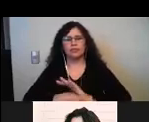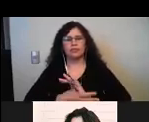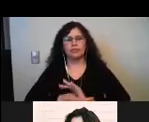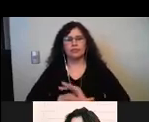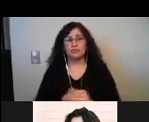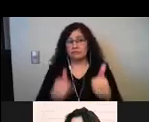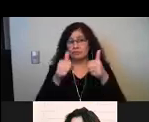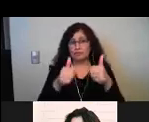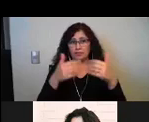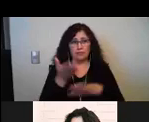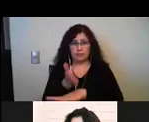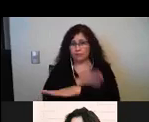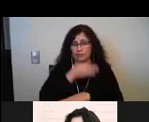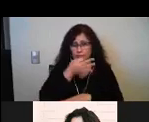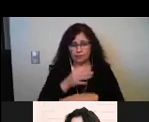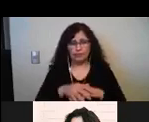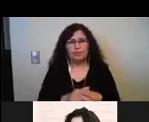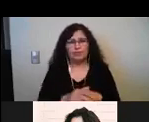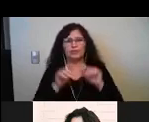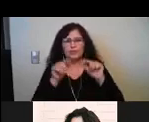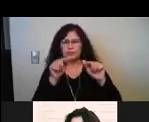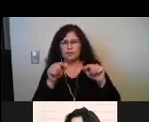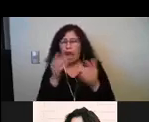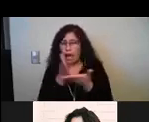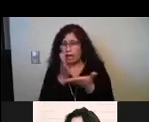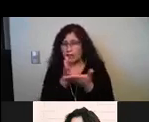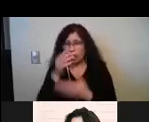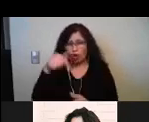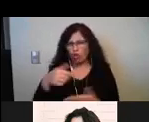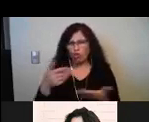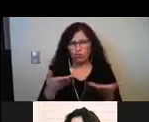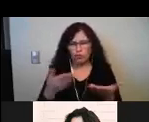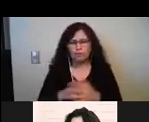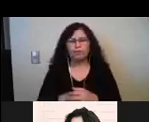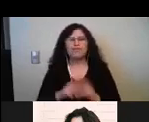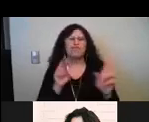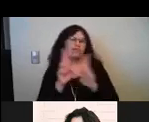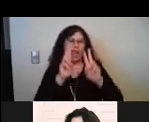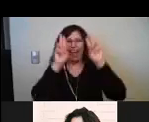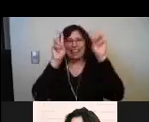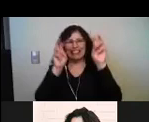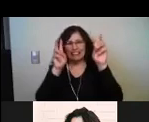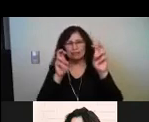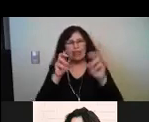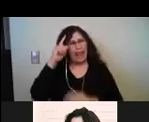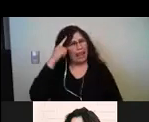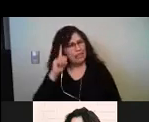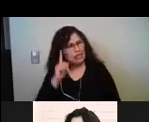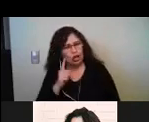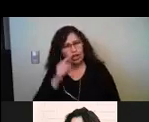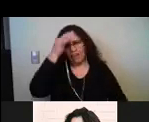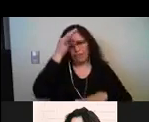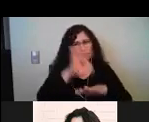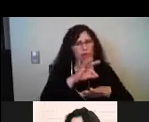Bien, tal como les conté, la cátedra del día tiene relación específicamente con lesiones y enfermedades que afectan